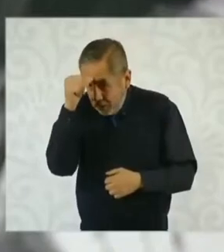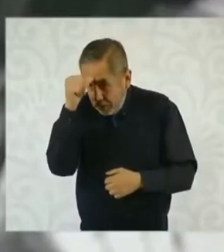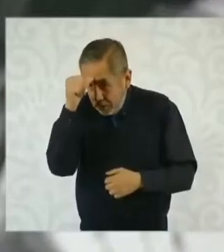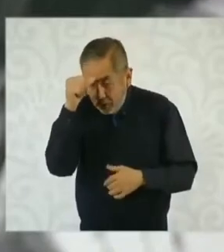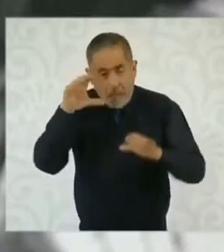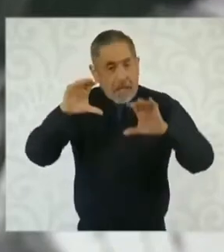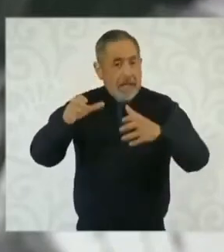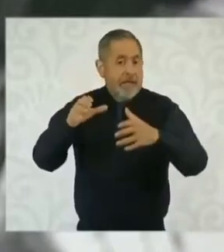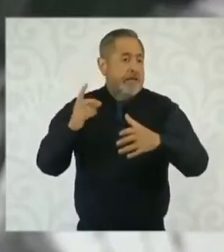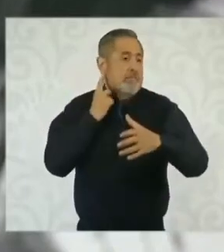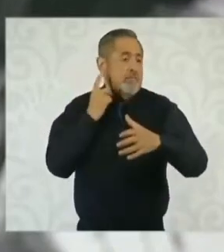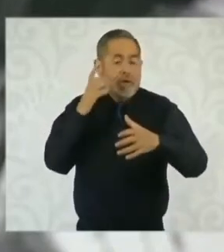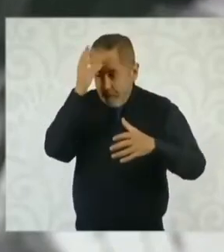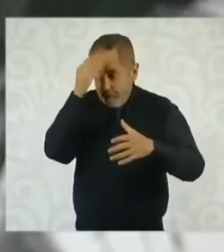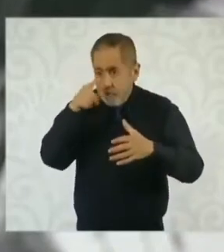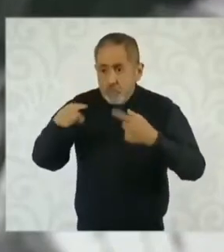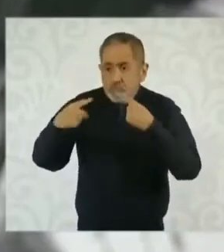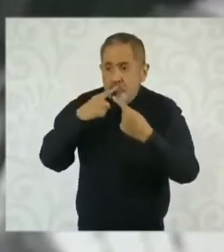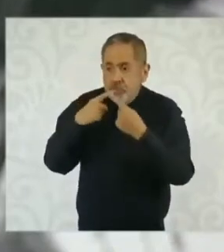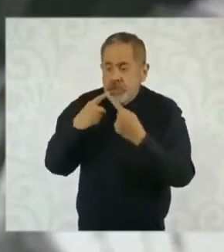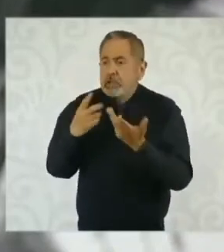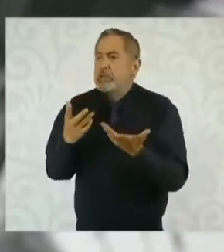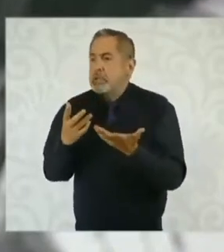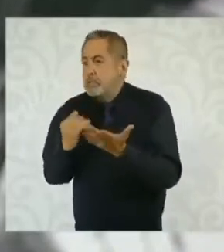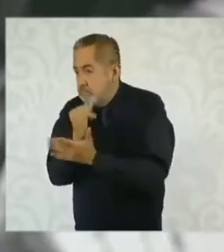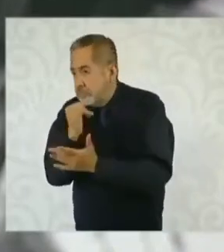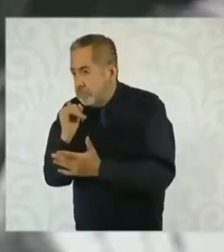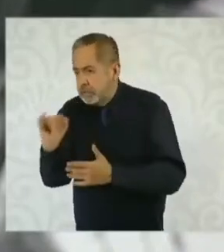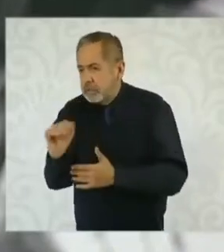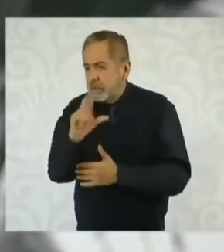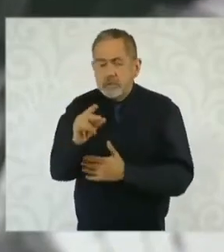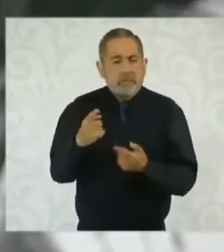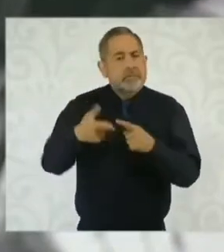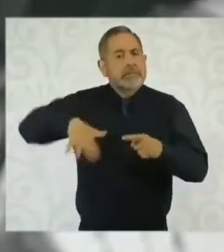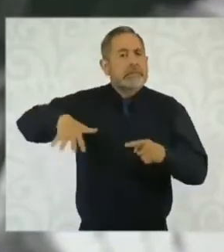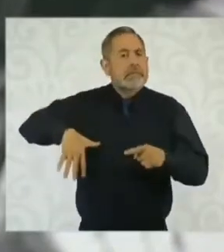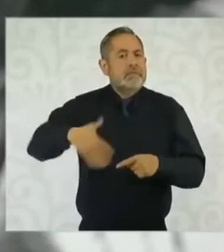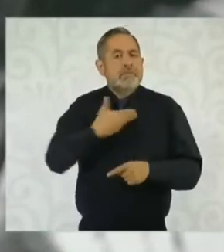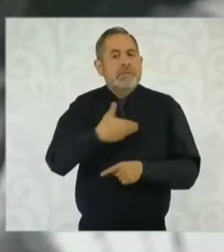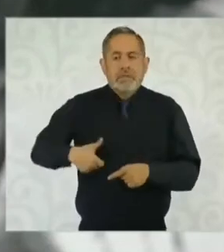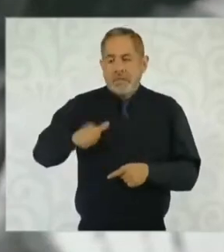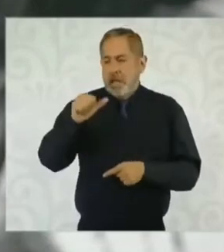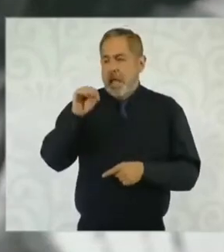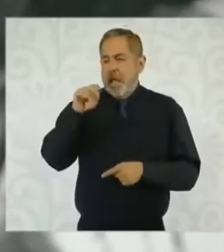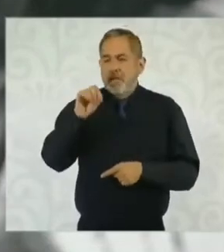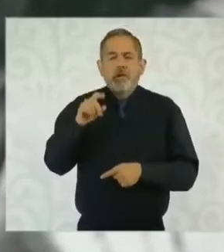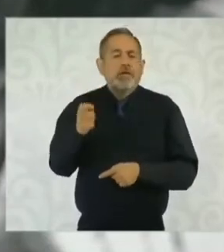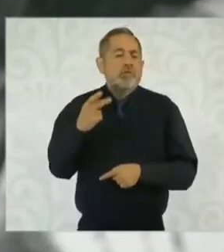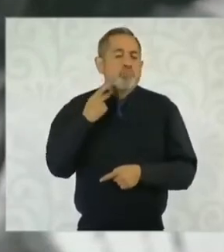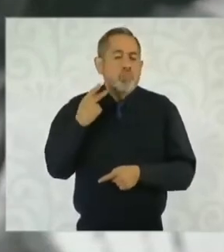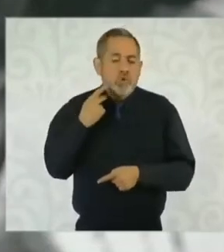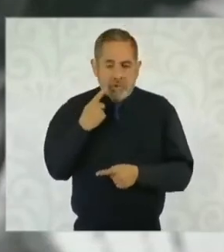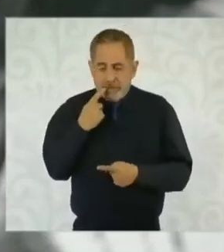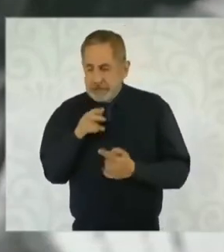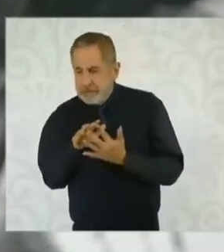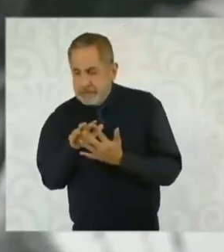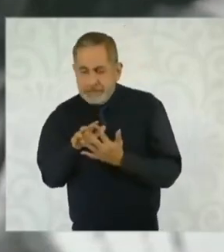congreso, se toman decisiones. Decía el presidente López Obrador que la política es